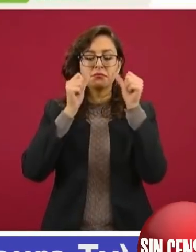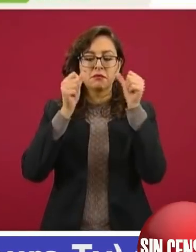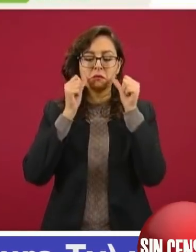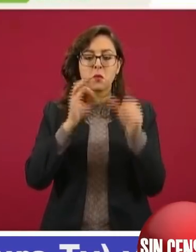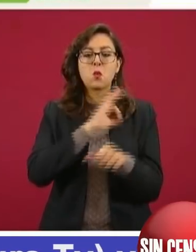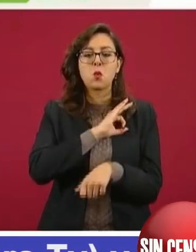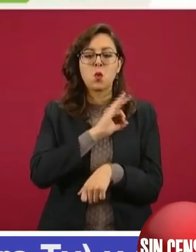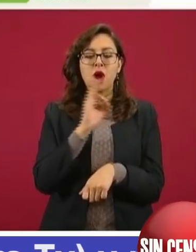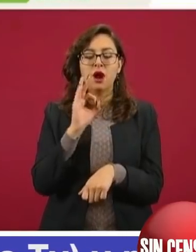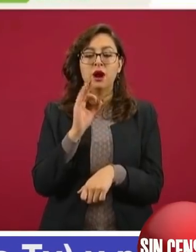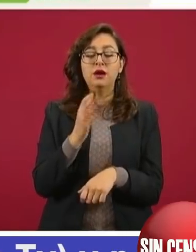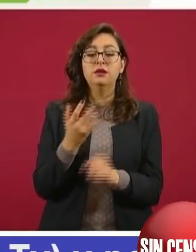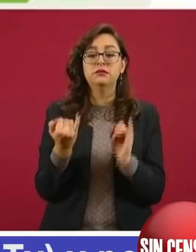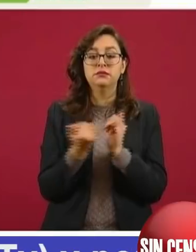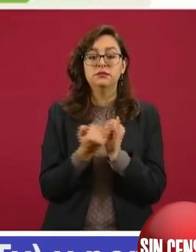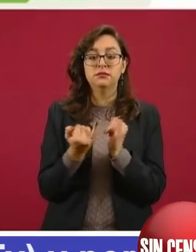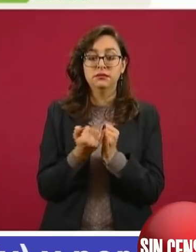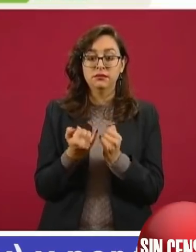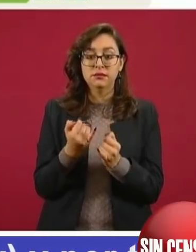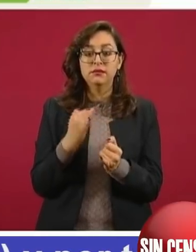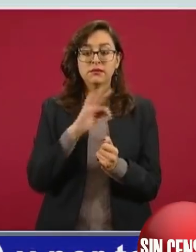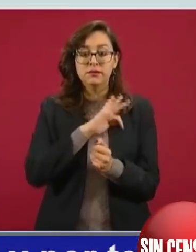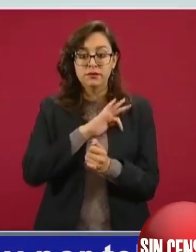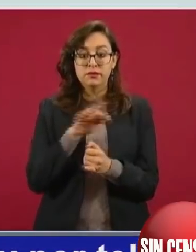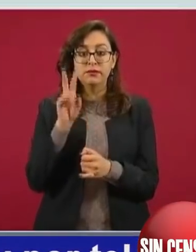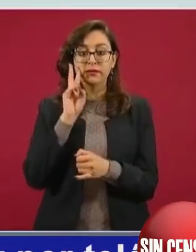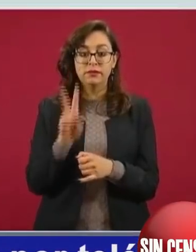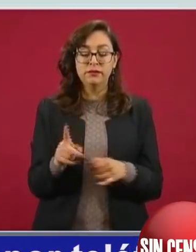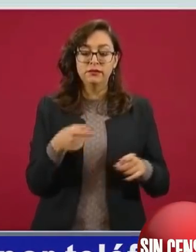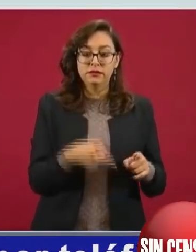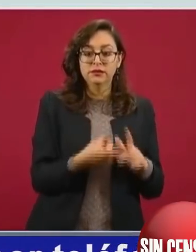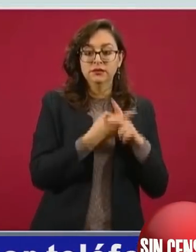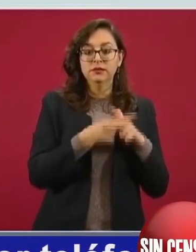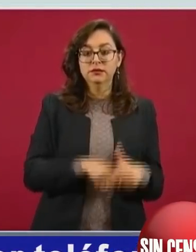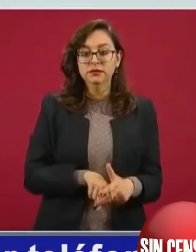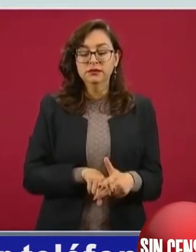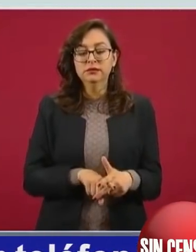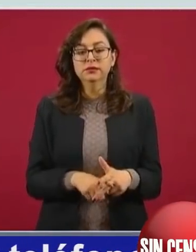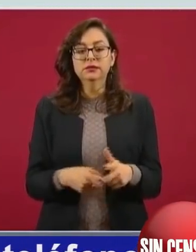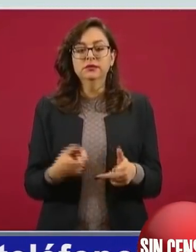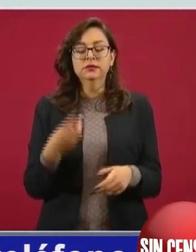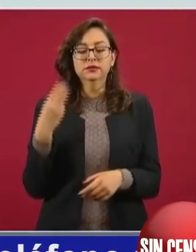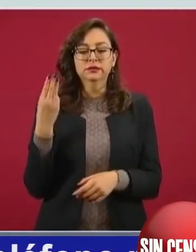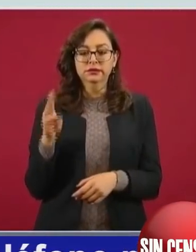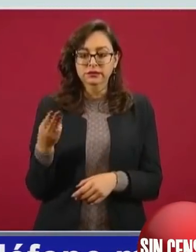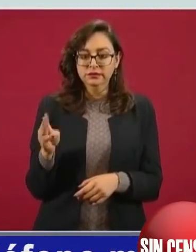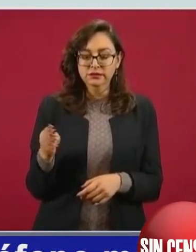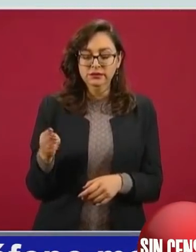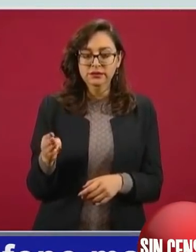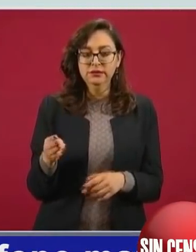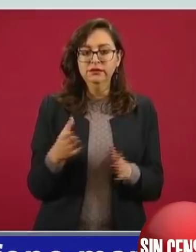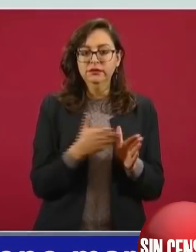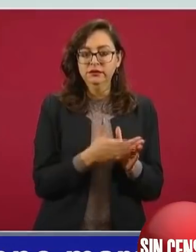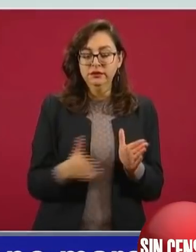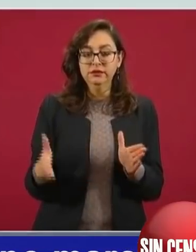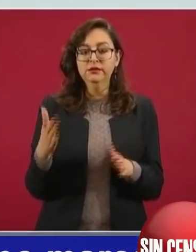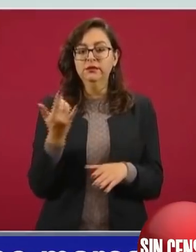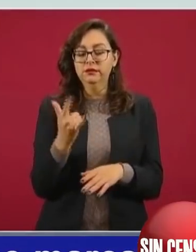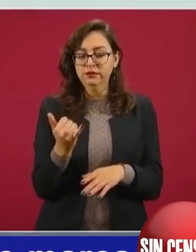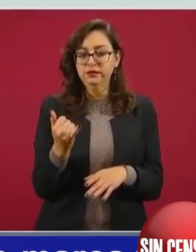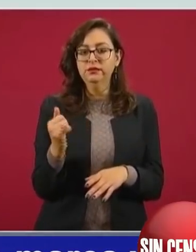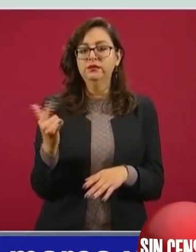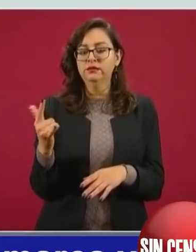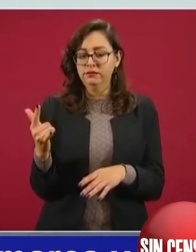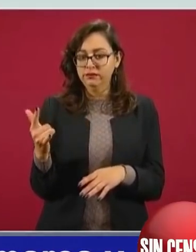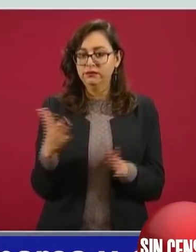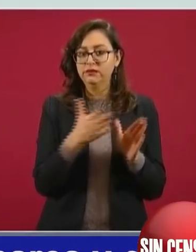que también esta curva no empieza en la primera semana del año, esta empieza en el primer día de mayo. O sea, esto es mayo, junio, julio,